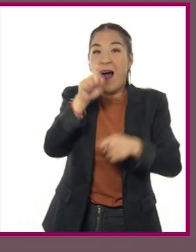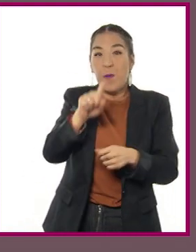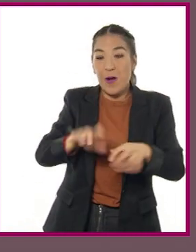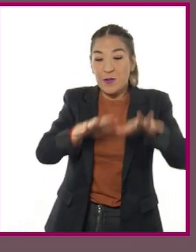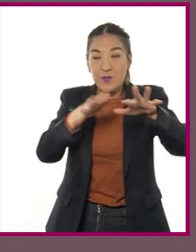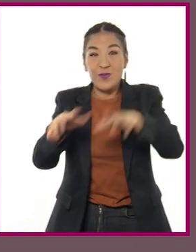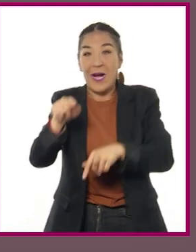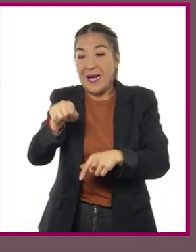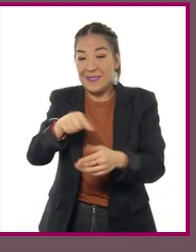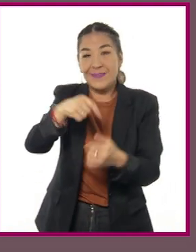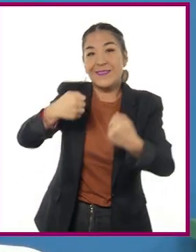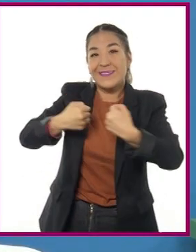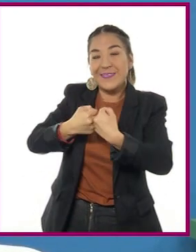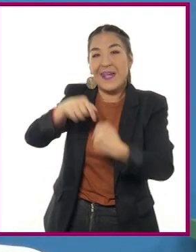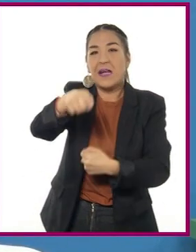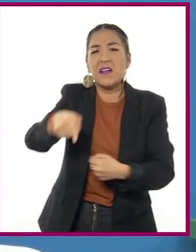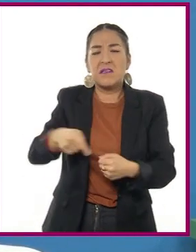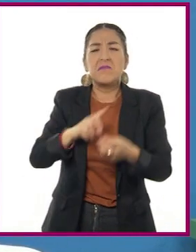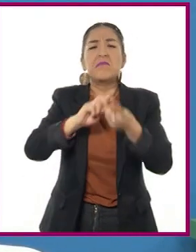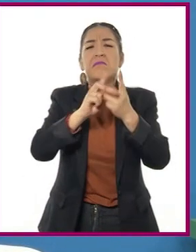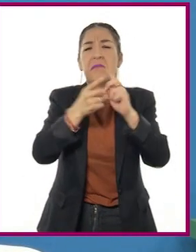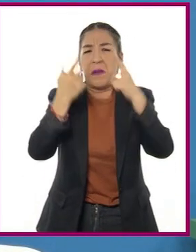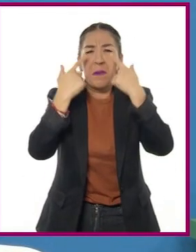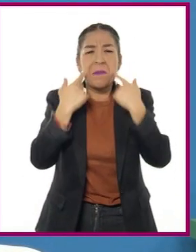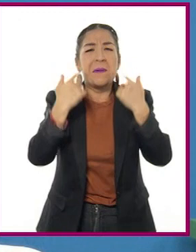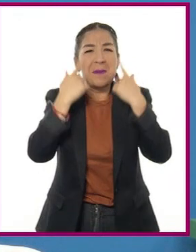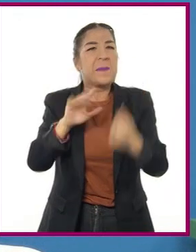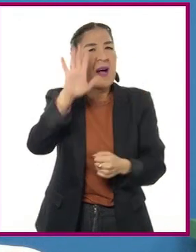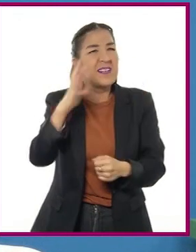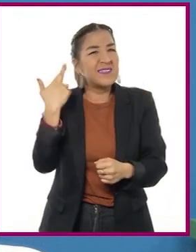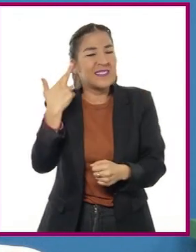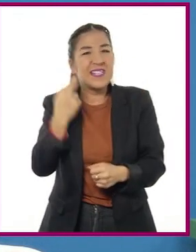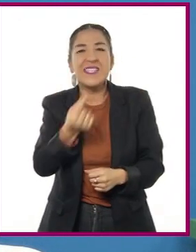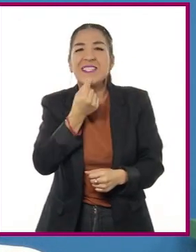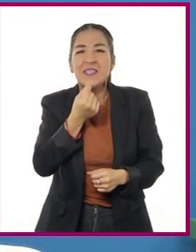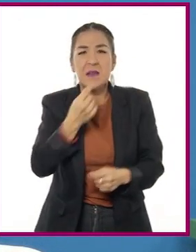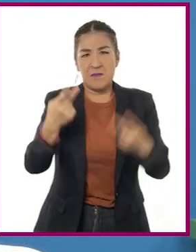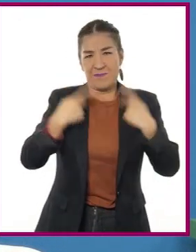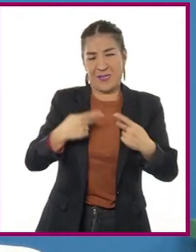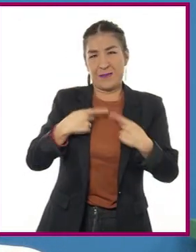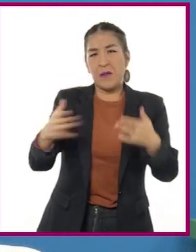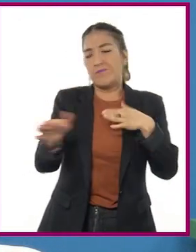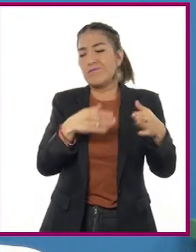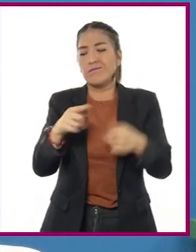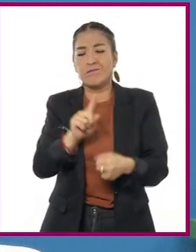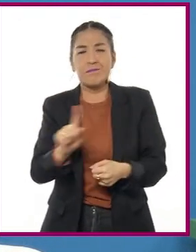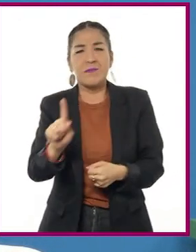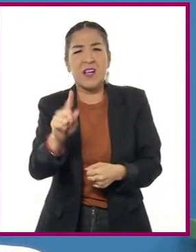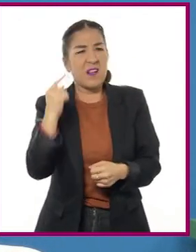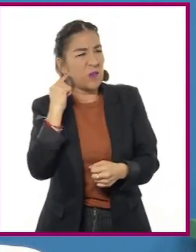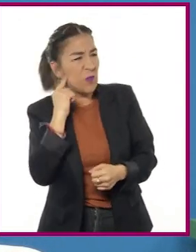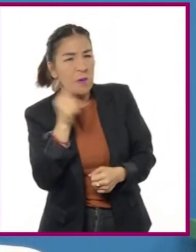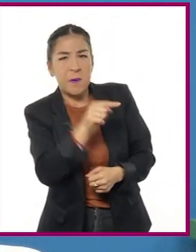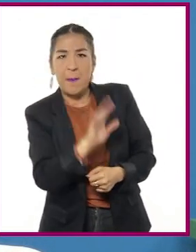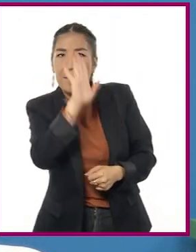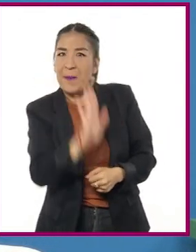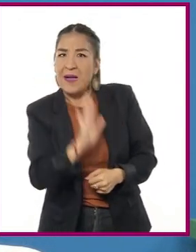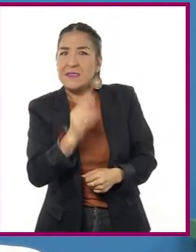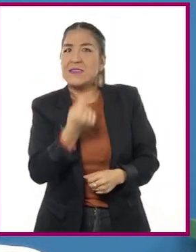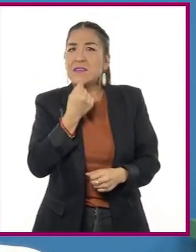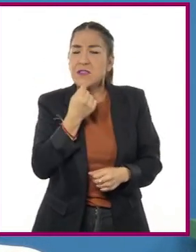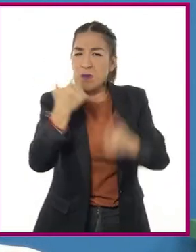comenzaba a llorar como niño. Los que pasaban por ahí y oían el llanto pensaban que era algún